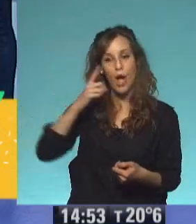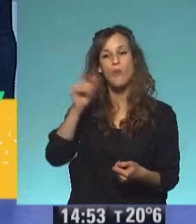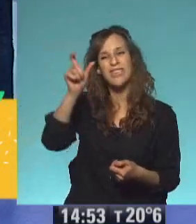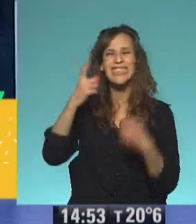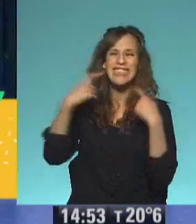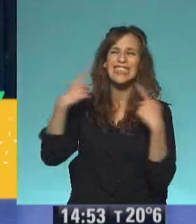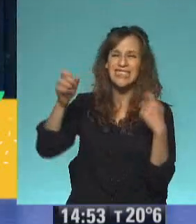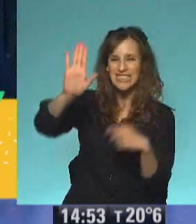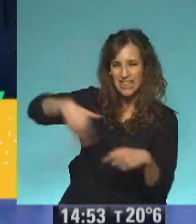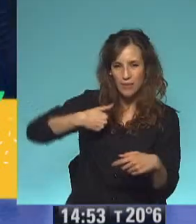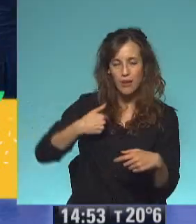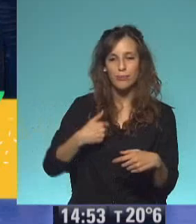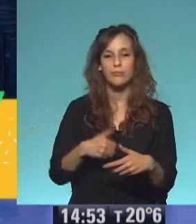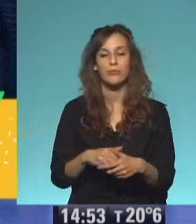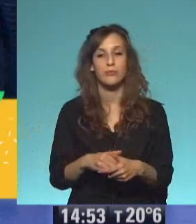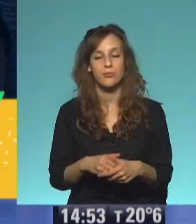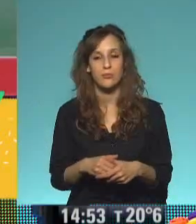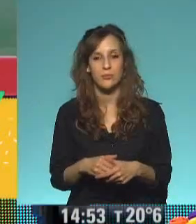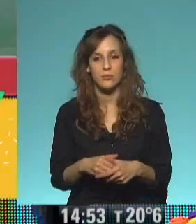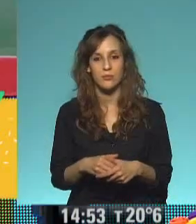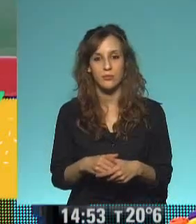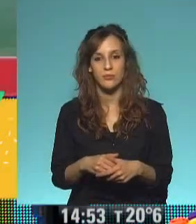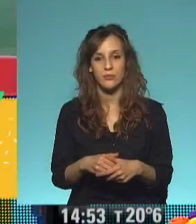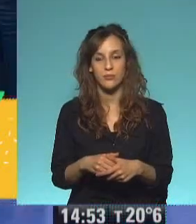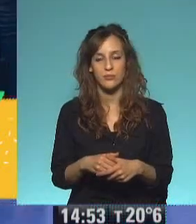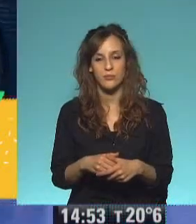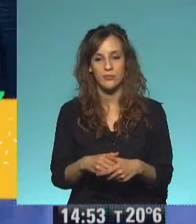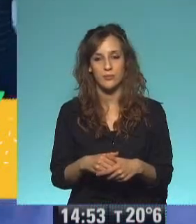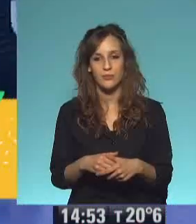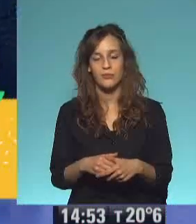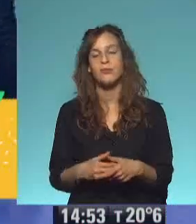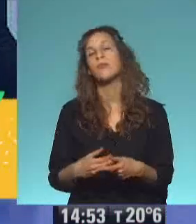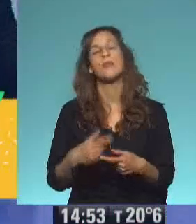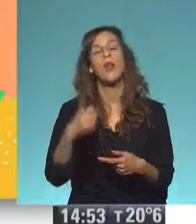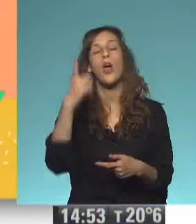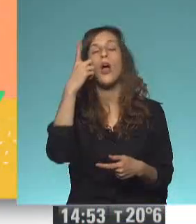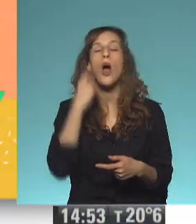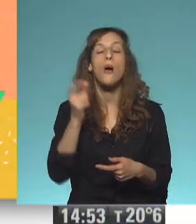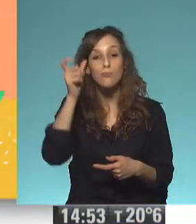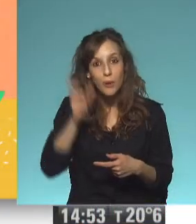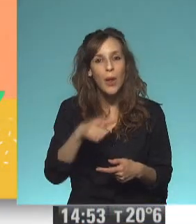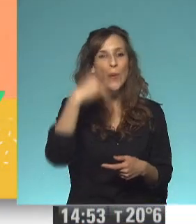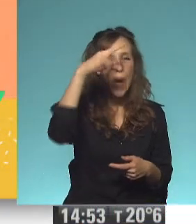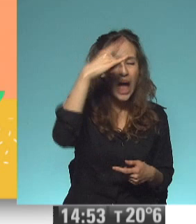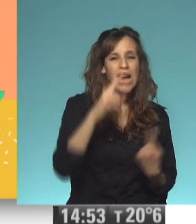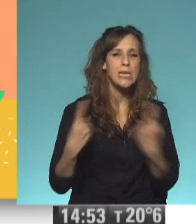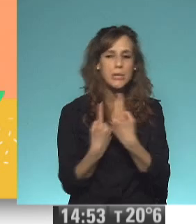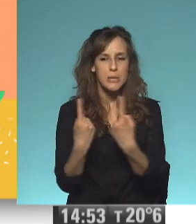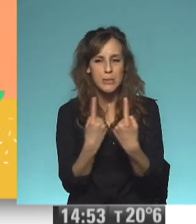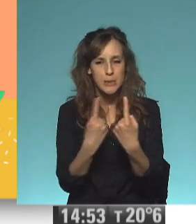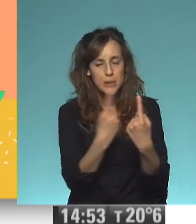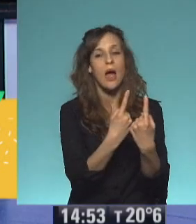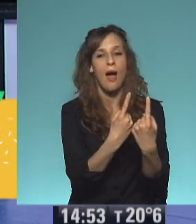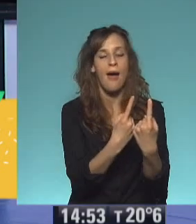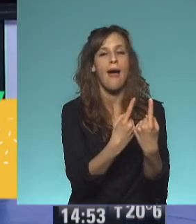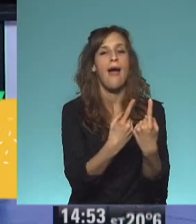Y ahí se termina. Bueno, marca la canción. Si, el hombre si quiere correr la vaca, la vaca si quiere tomar